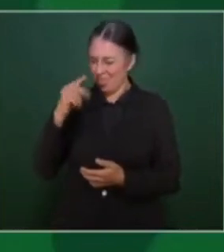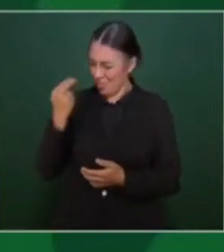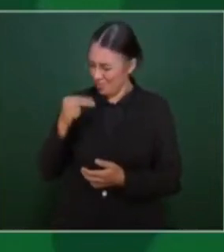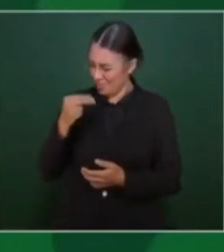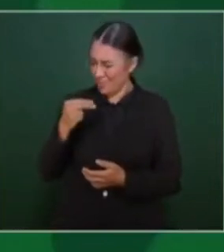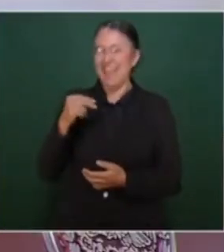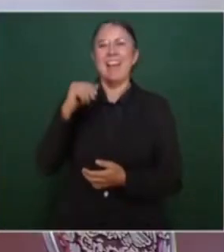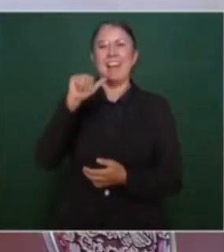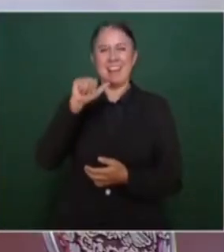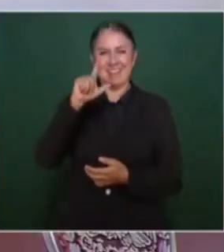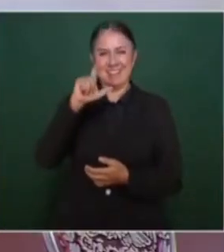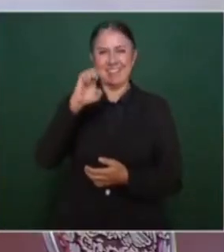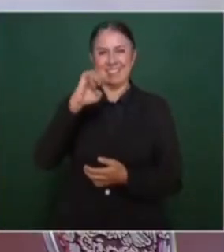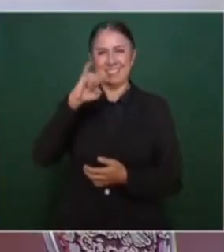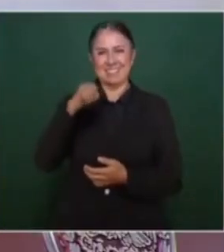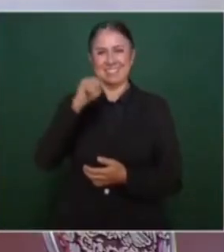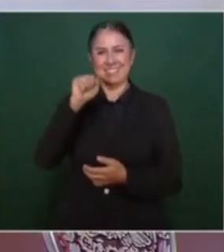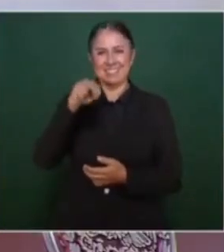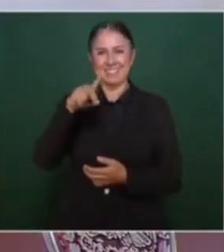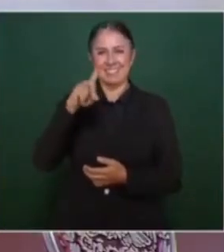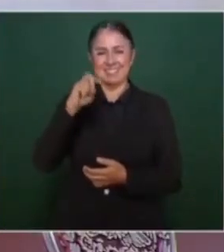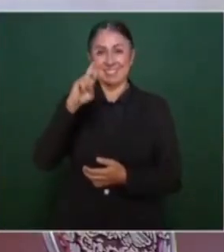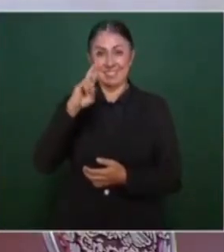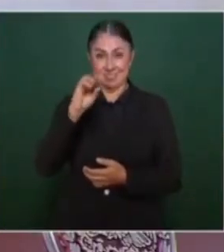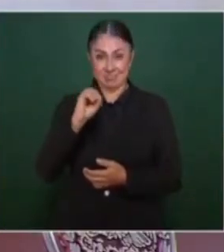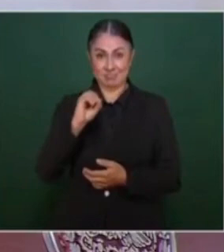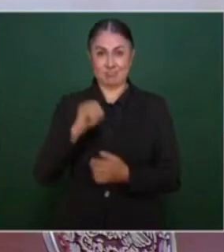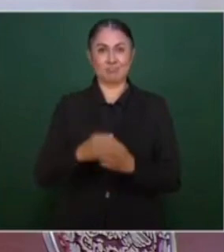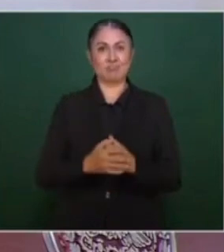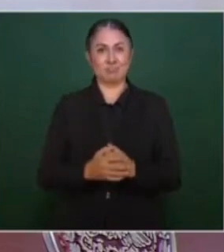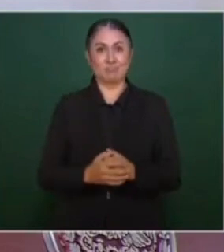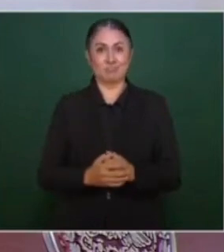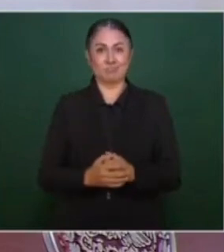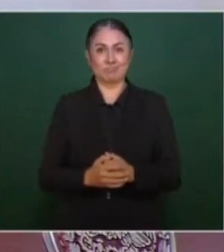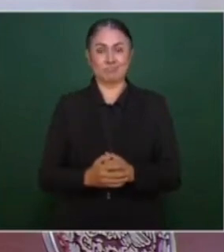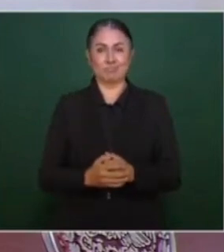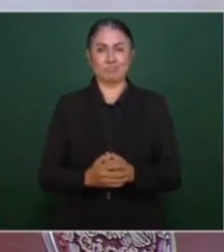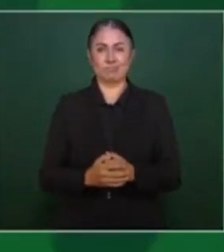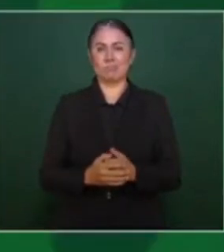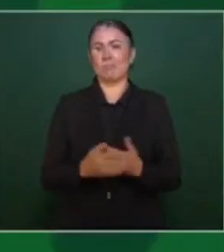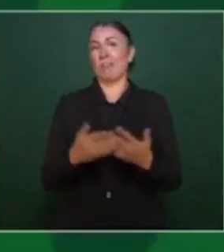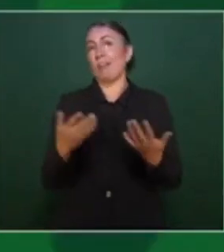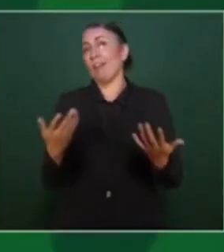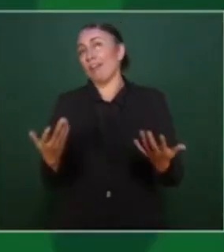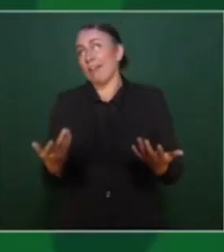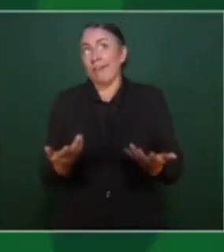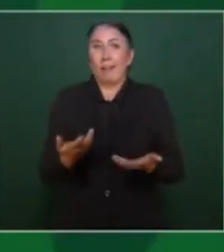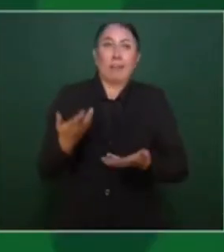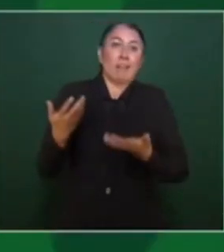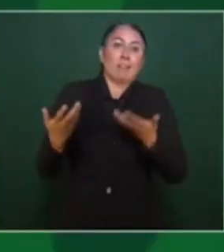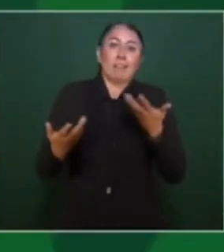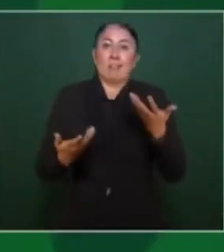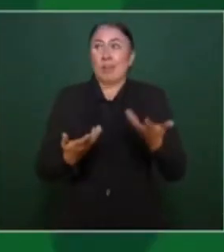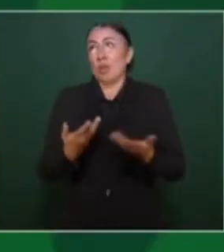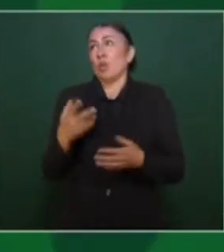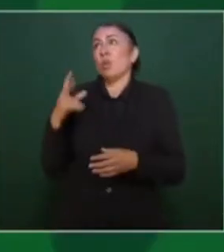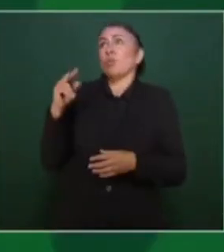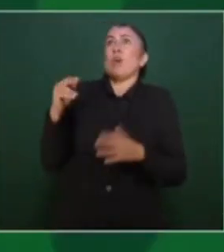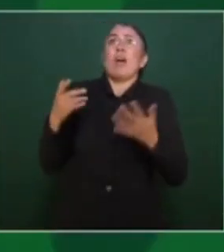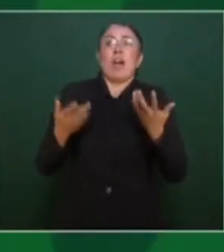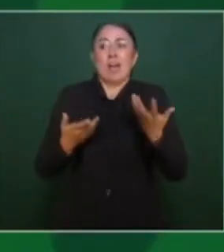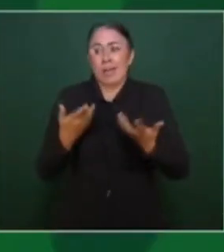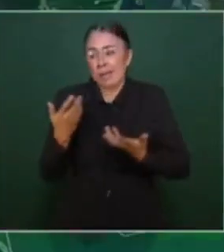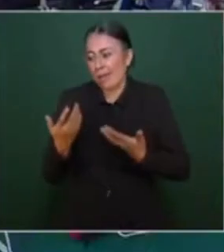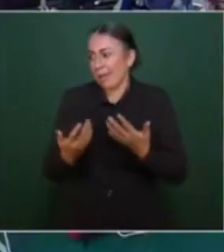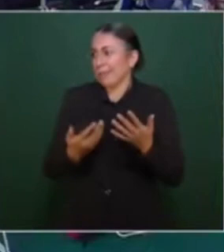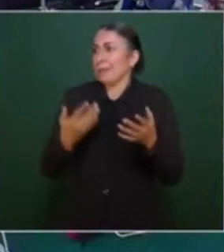Alejandro. Pues es que No, es que ese